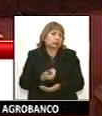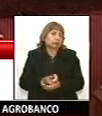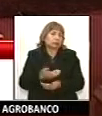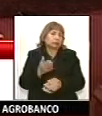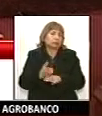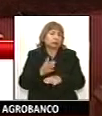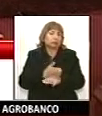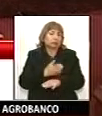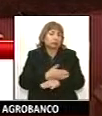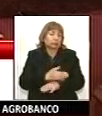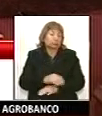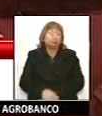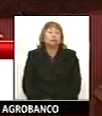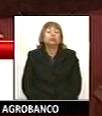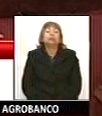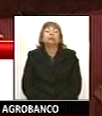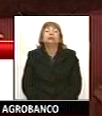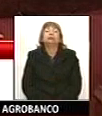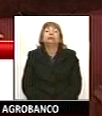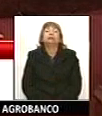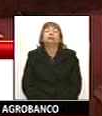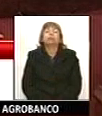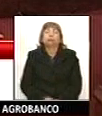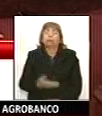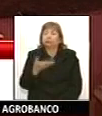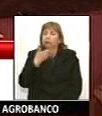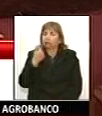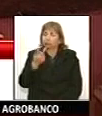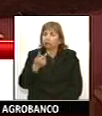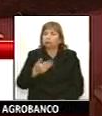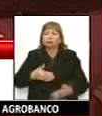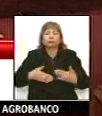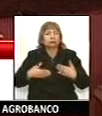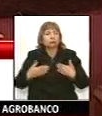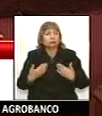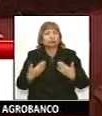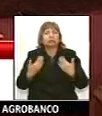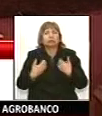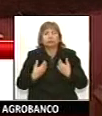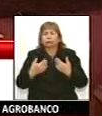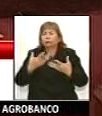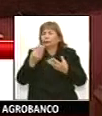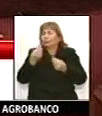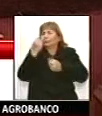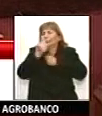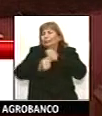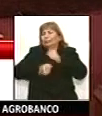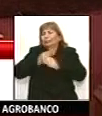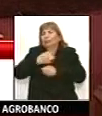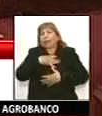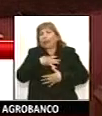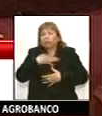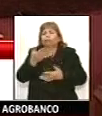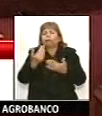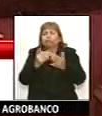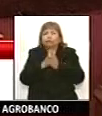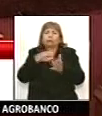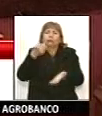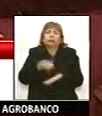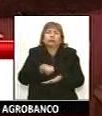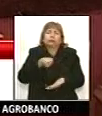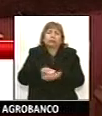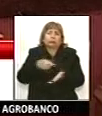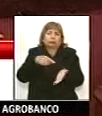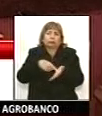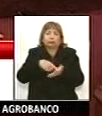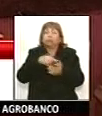mejor para que ellos puedan tener lo que por muchos años viene reclamando, el pago de la